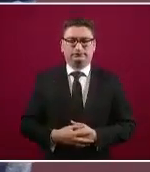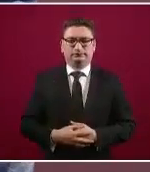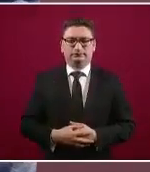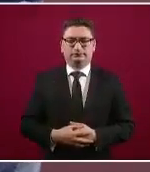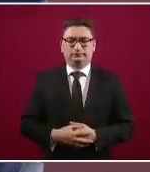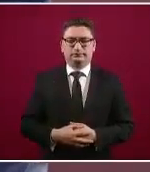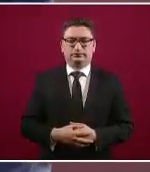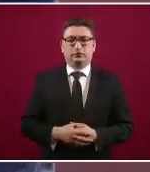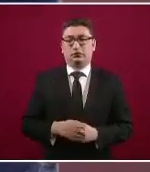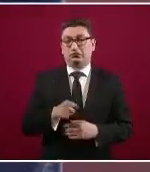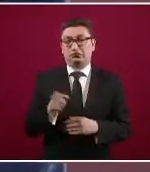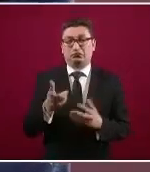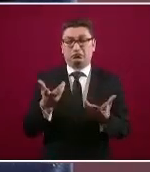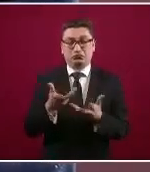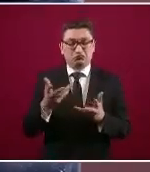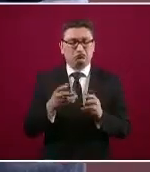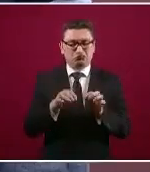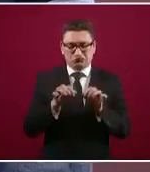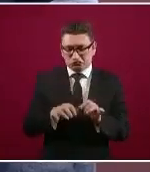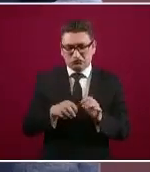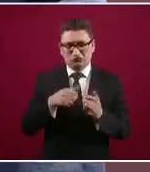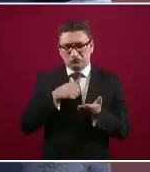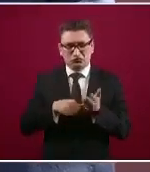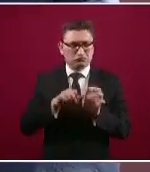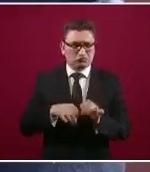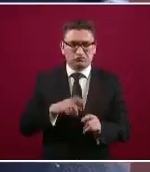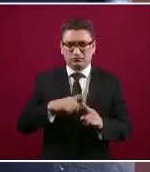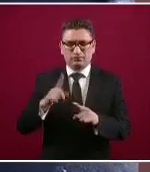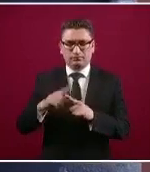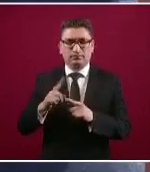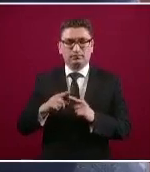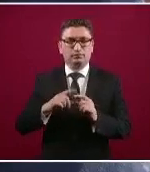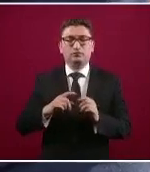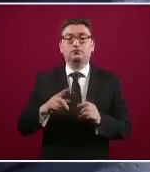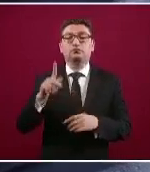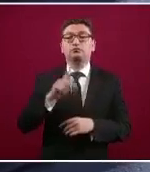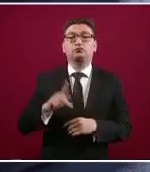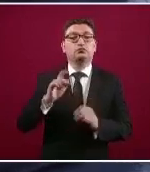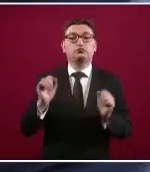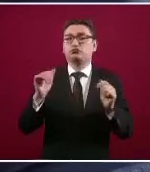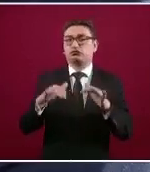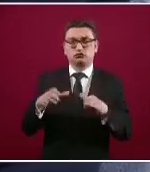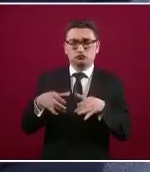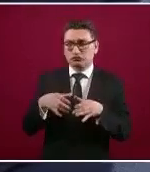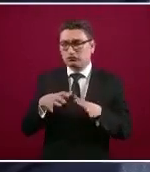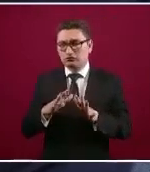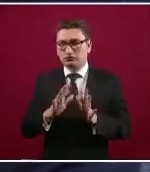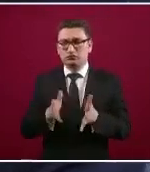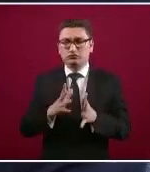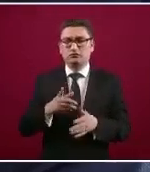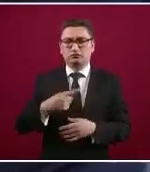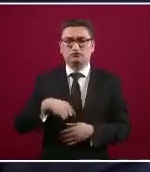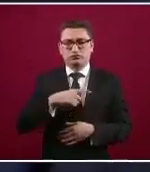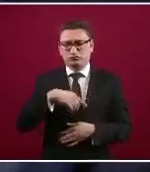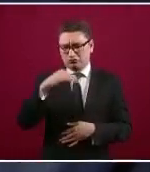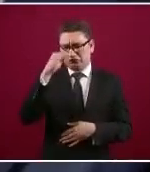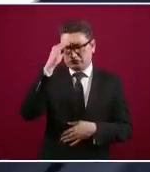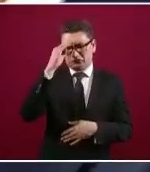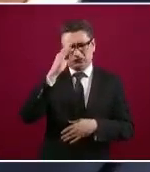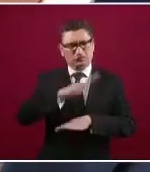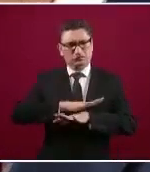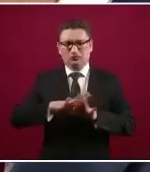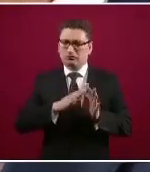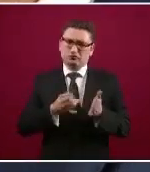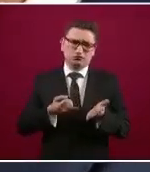hacían los escritos y los entregaban, reunieron a todo el pueblo y les dijeron: ya estamos cansados, necesitamos sangre